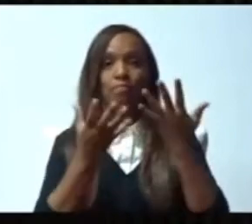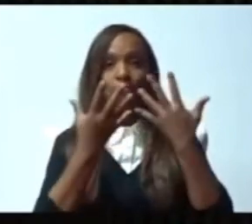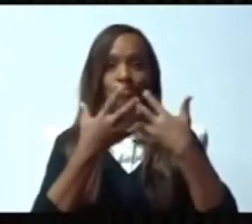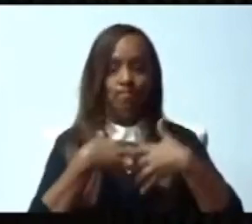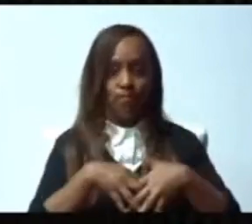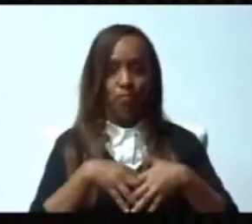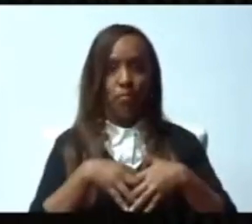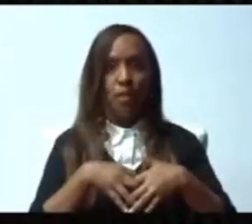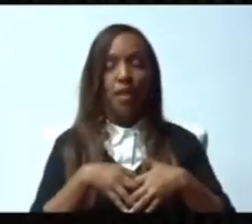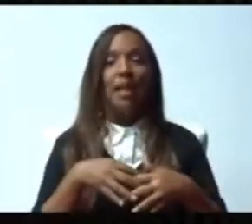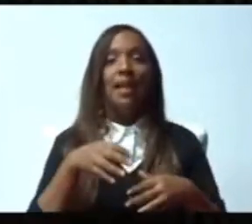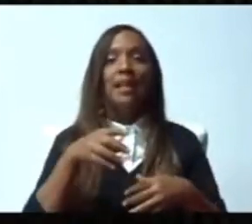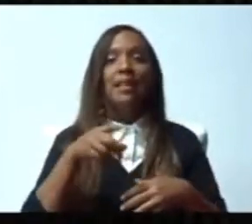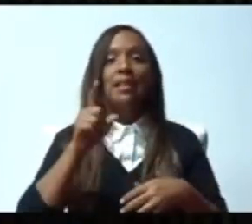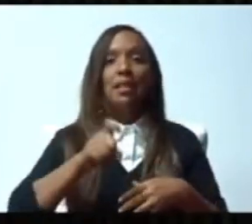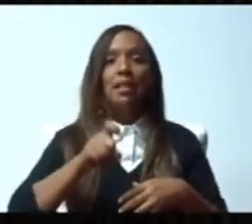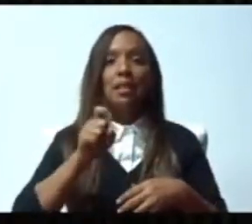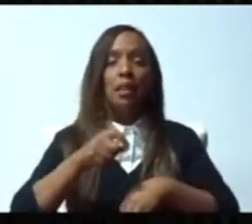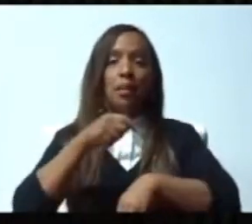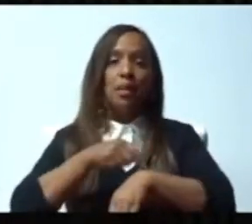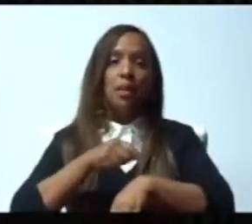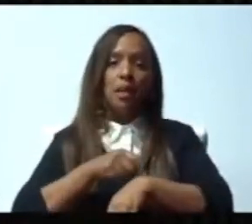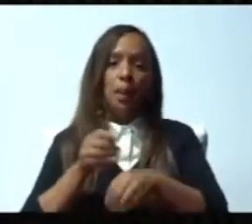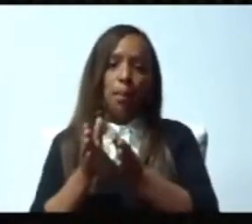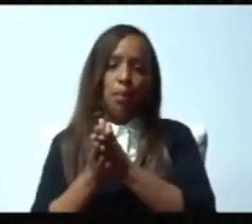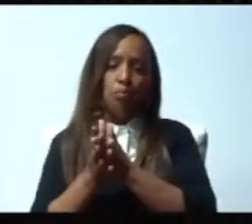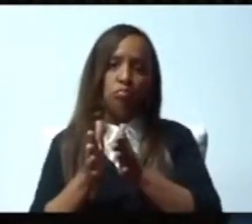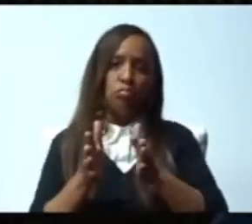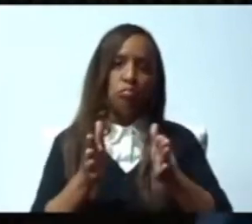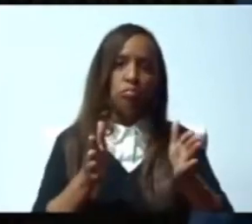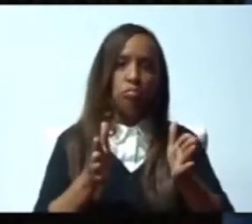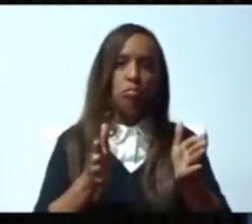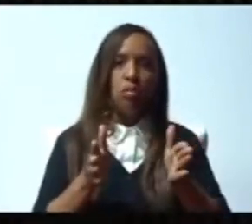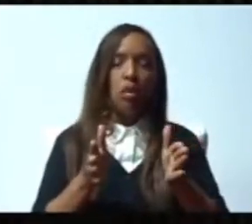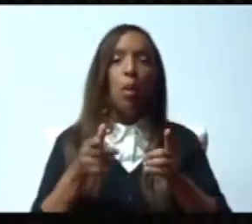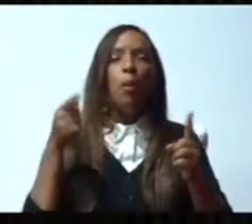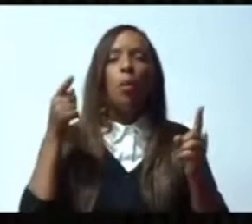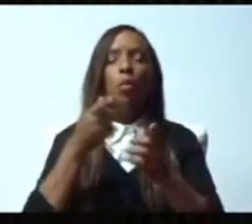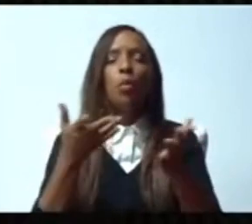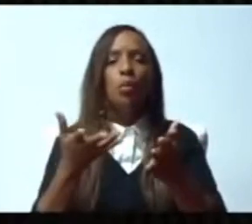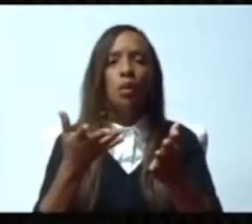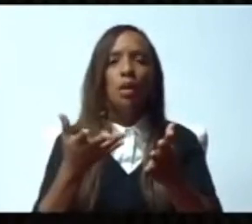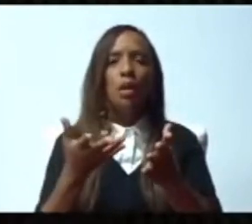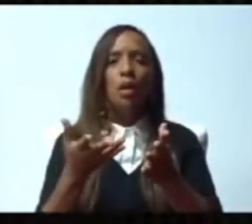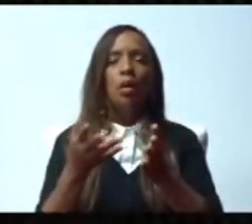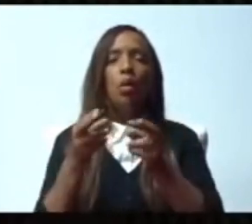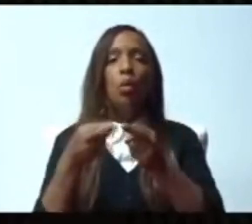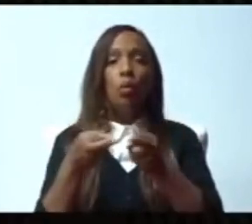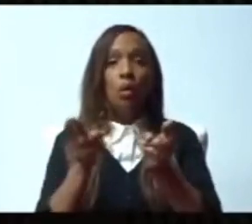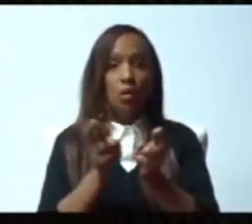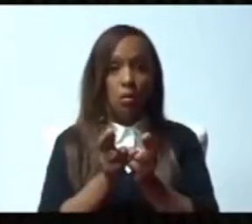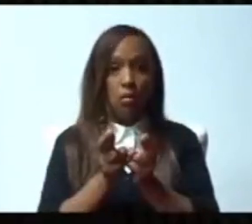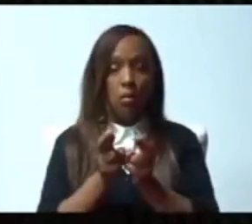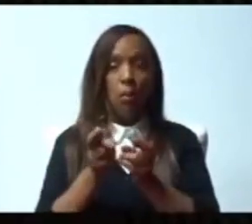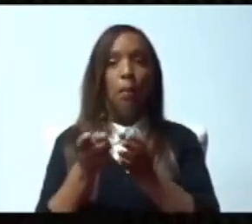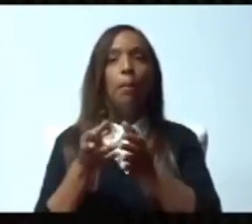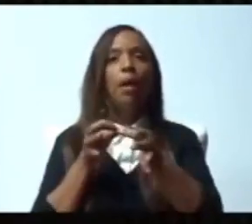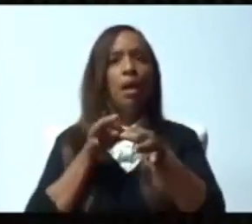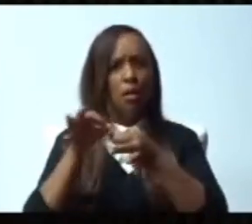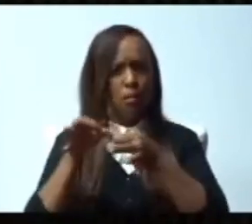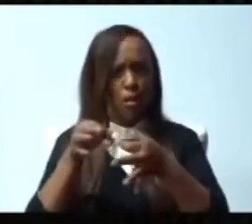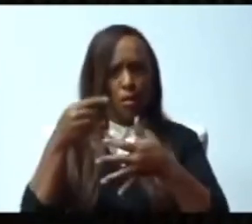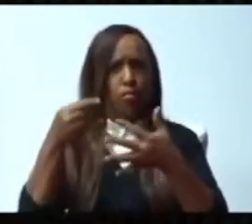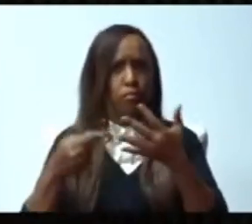en menos de veinticuatro horas la junta emite dicha resolución de los partidos de esa opinión que